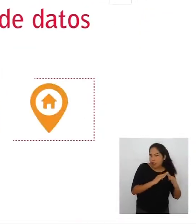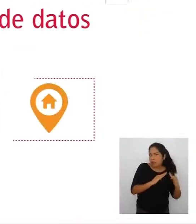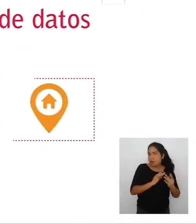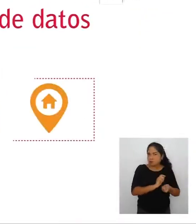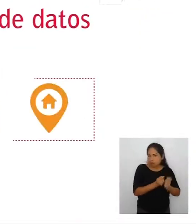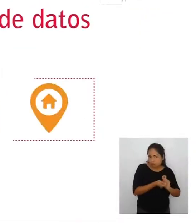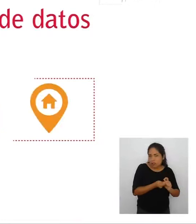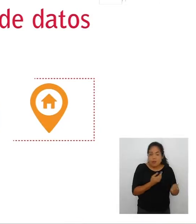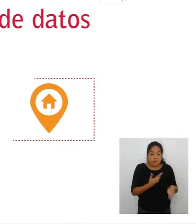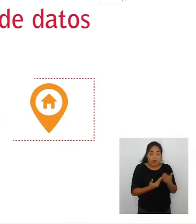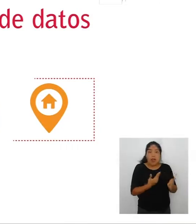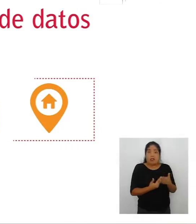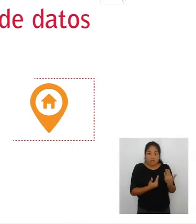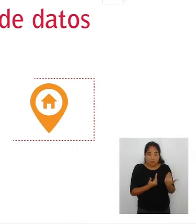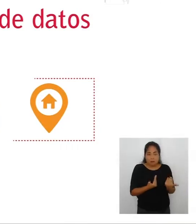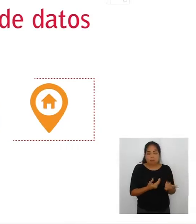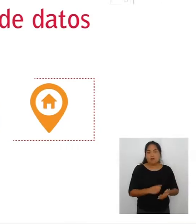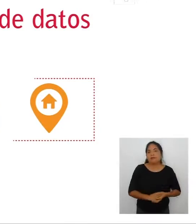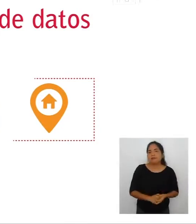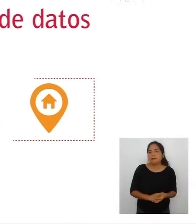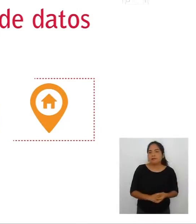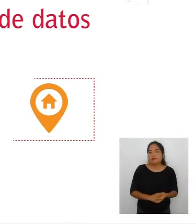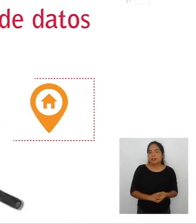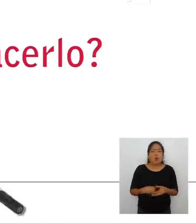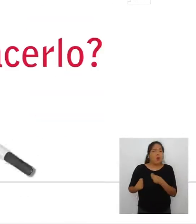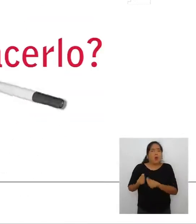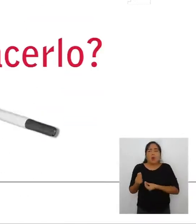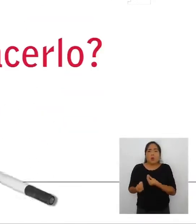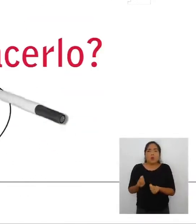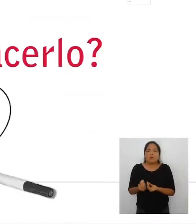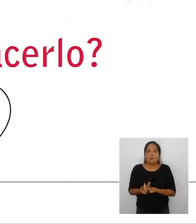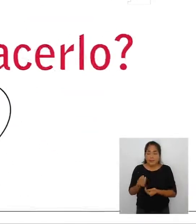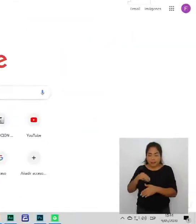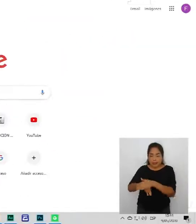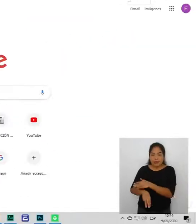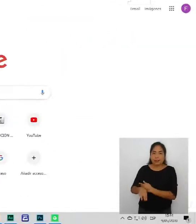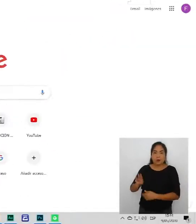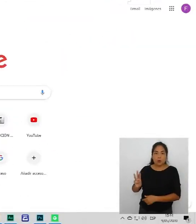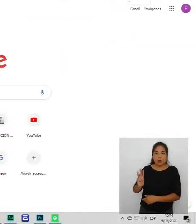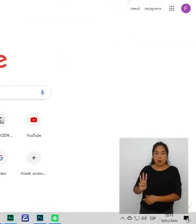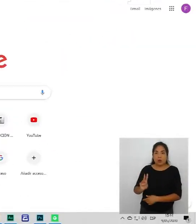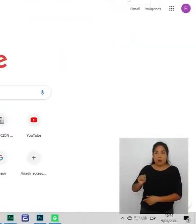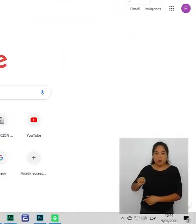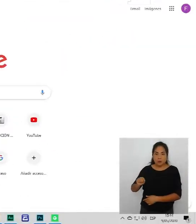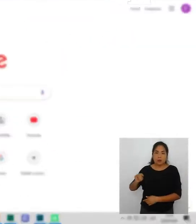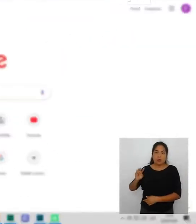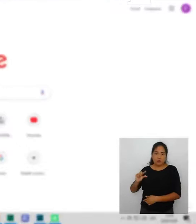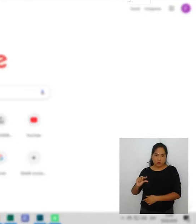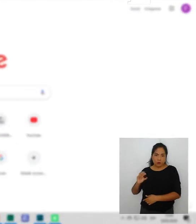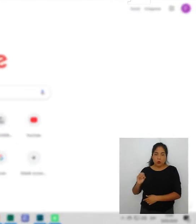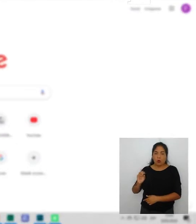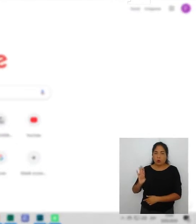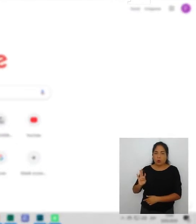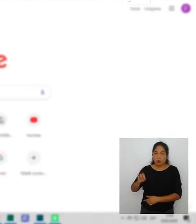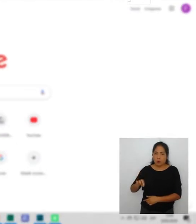y domicilio de una manera rápida y sencilla. ¿Cómo hacerlo? Ingresa a nuestra web